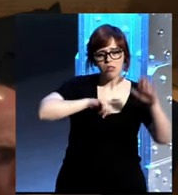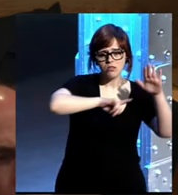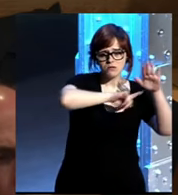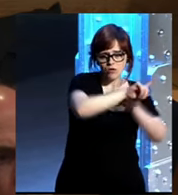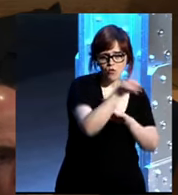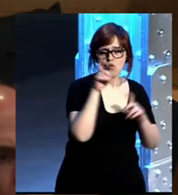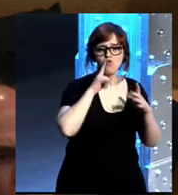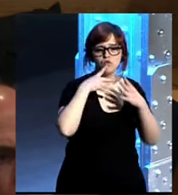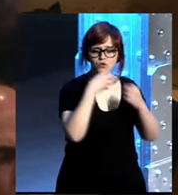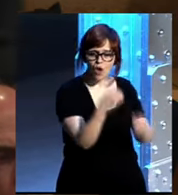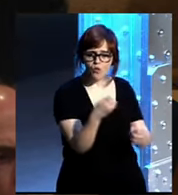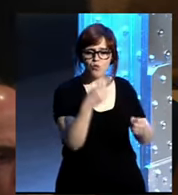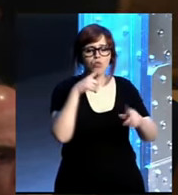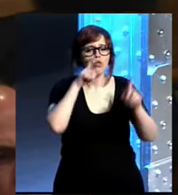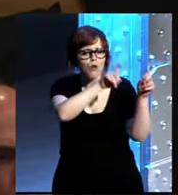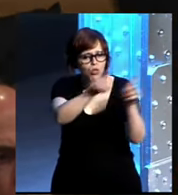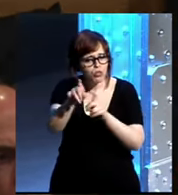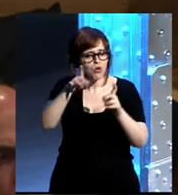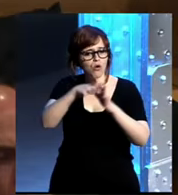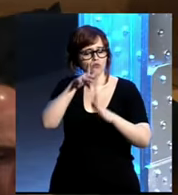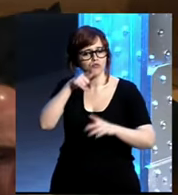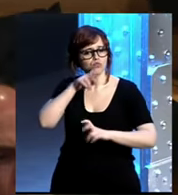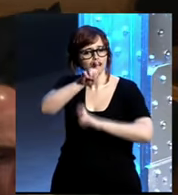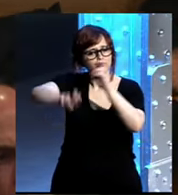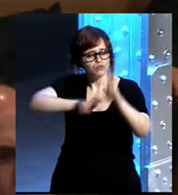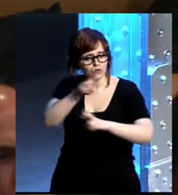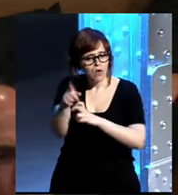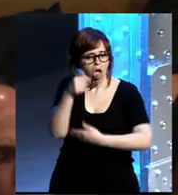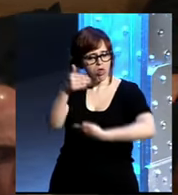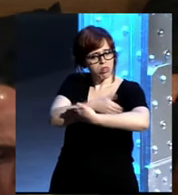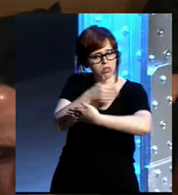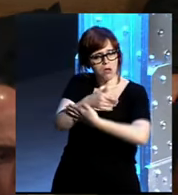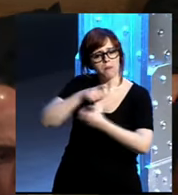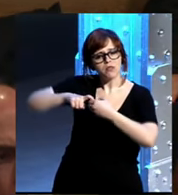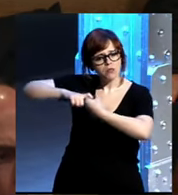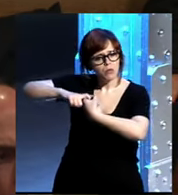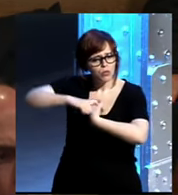educación, generación de ingresos, participación